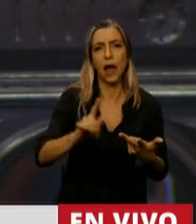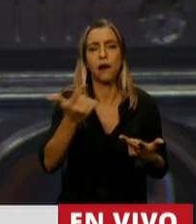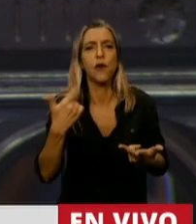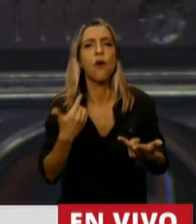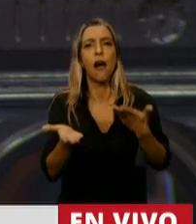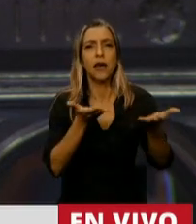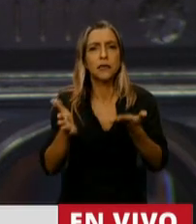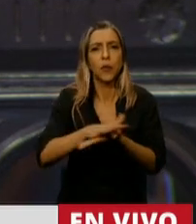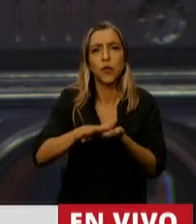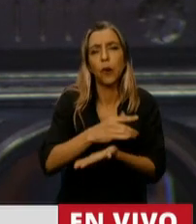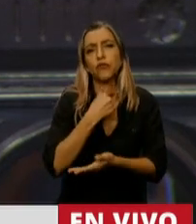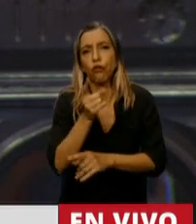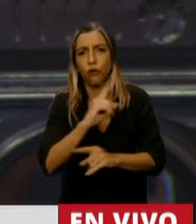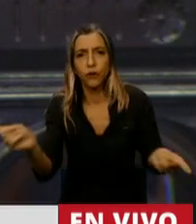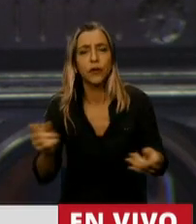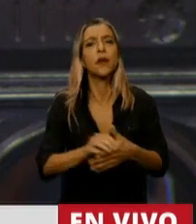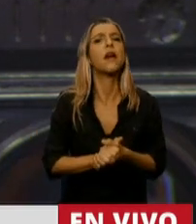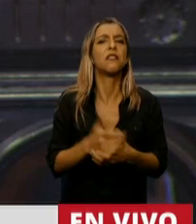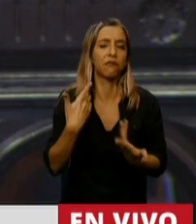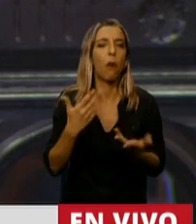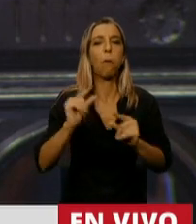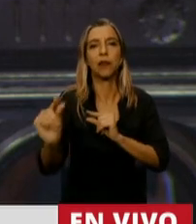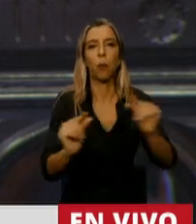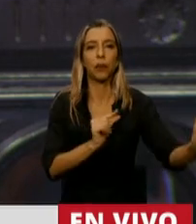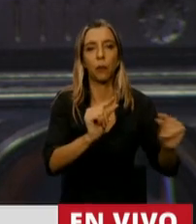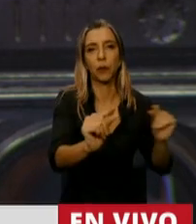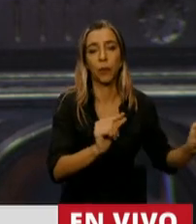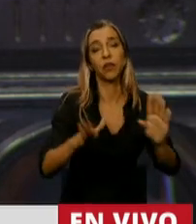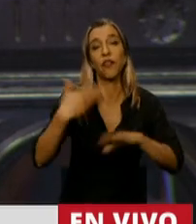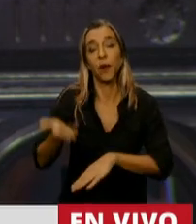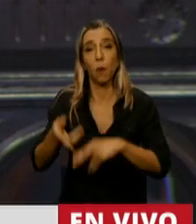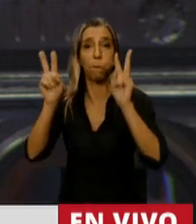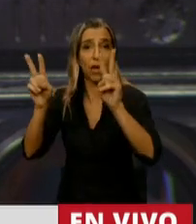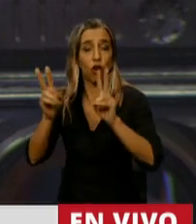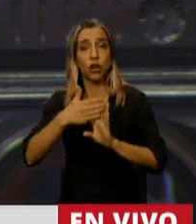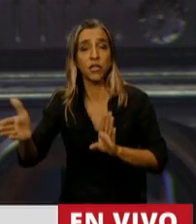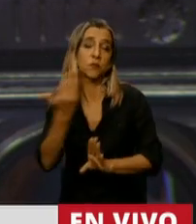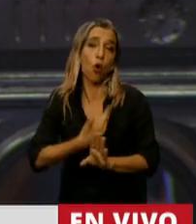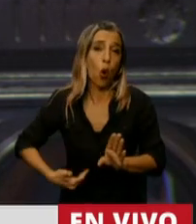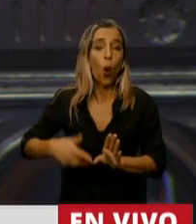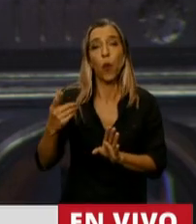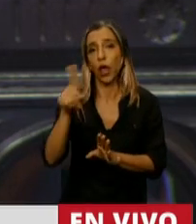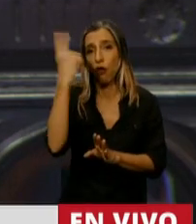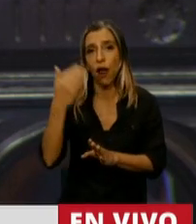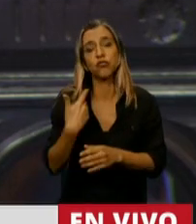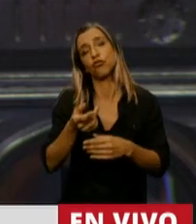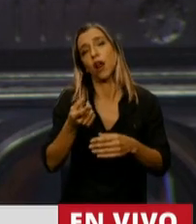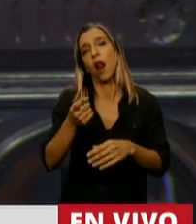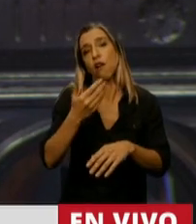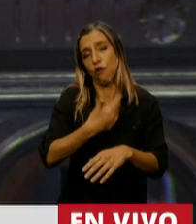servicios básicos, entonces se daban préstamos. Y después la política que tuvo el peronismo, los gobiernos nacionales y populares, el gobierno de